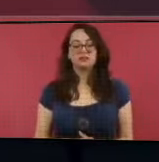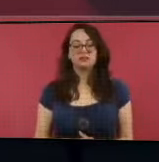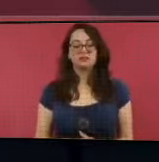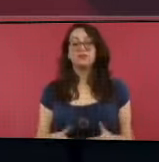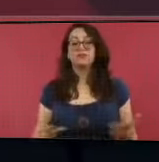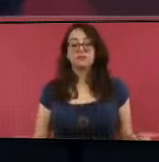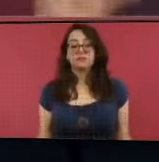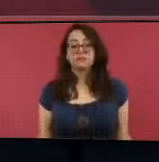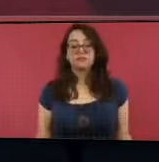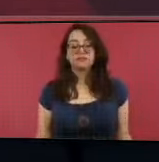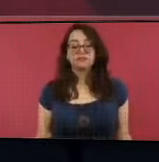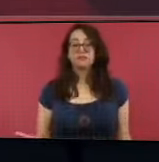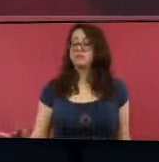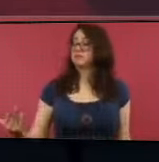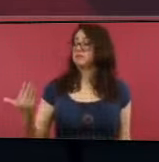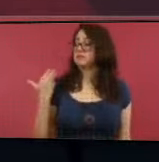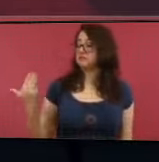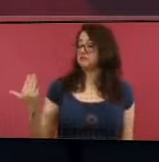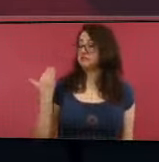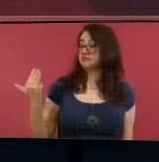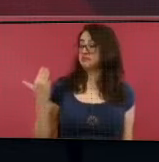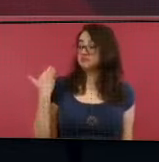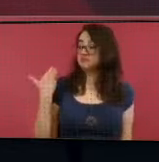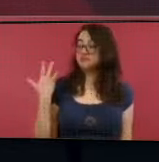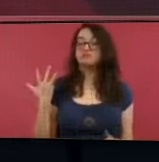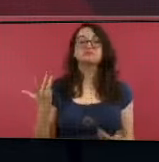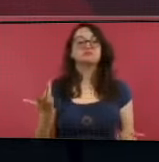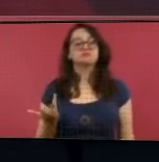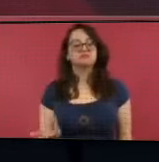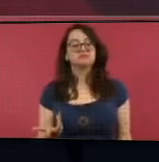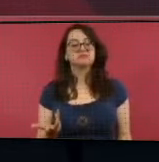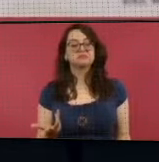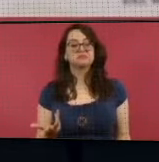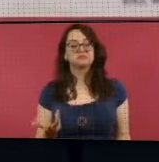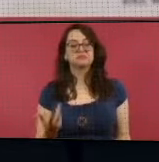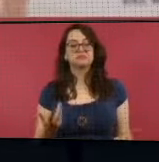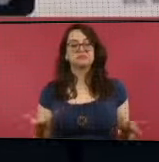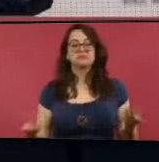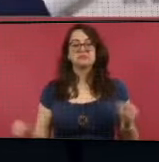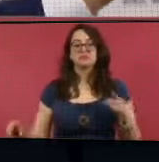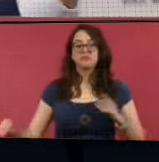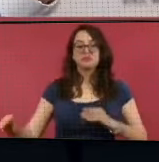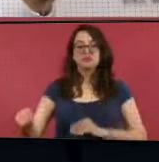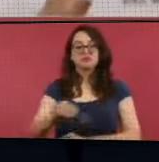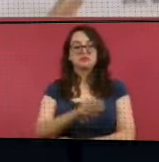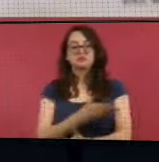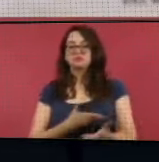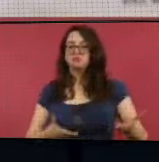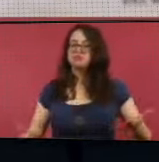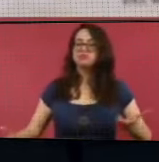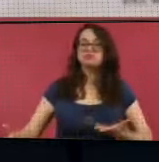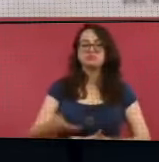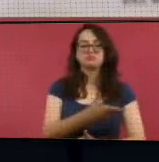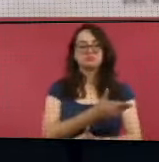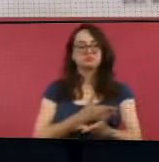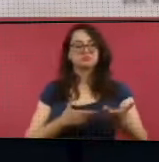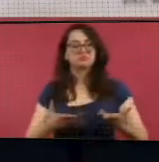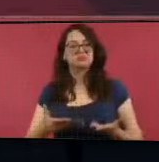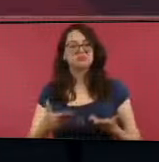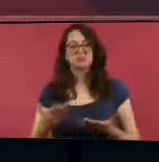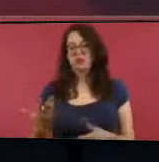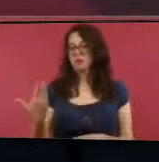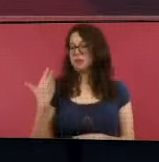ya vamos a tener una farmaci ota que va a resolver el problema oiga pero el medicamento para los niños con cáncer